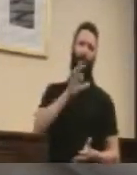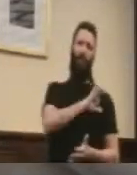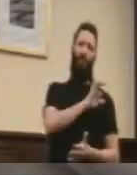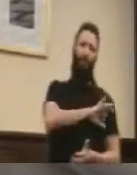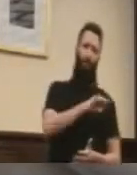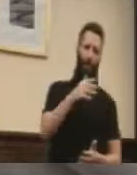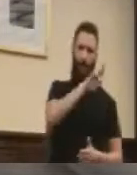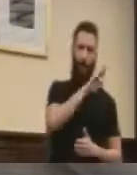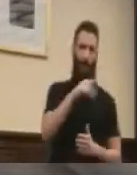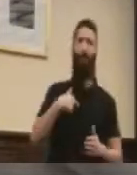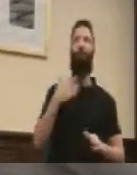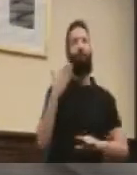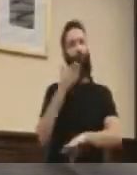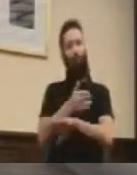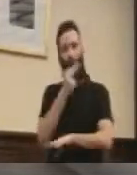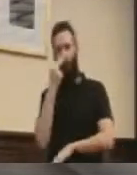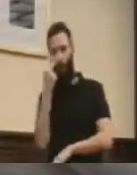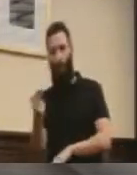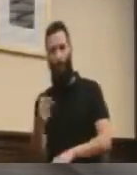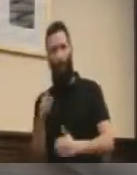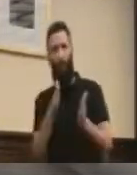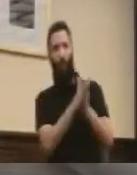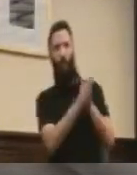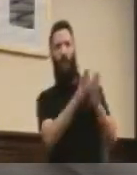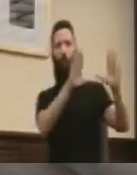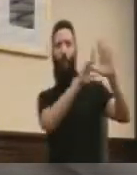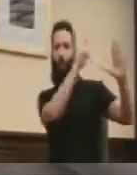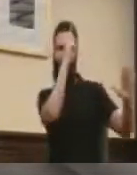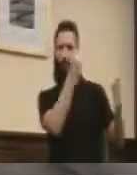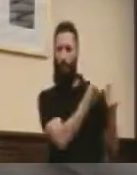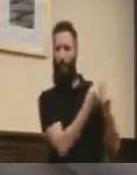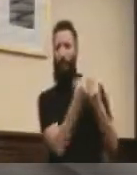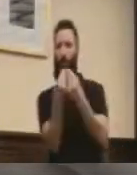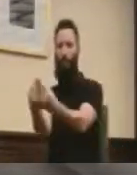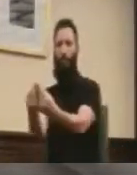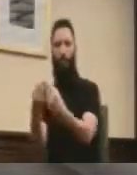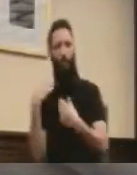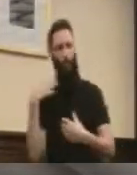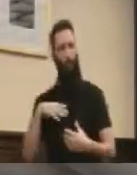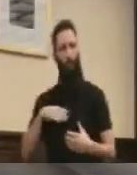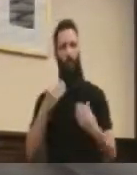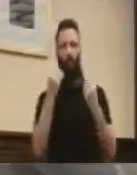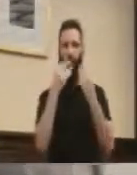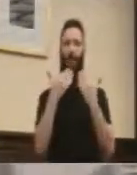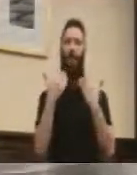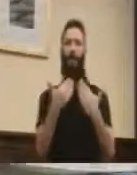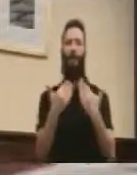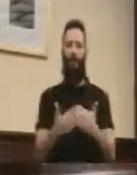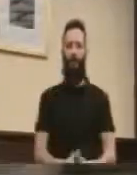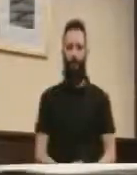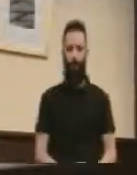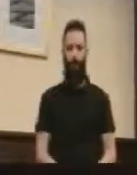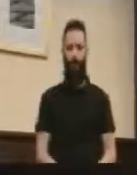y vayan a verlo. Y llévense a sus compañeros de la Comunidad de Madrid. Muchas gracias.